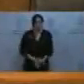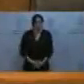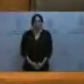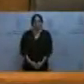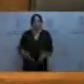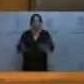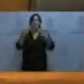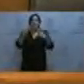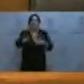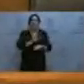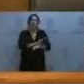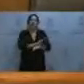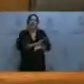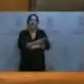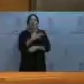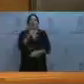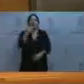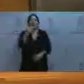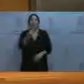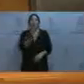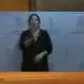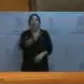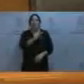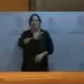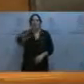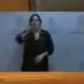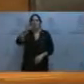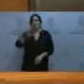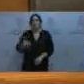Gracias, señora consejera. Tiene la palabra el señor Rodríguez.